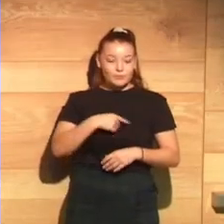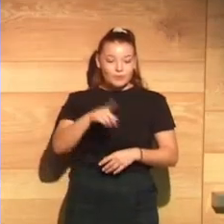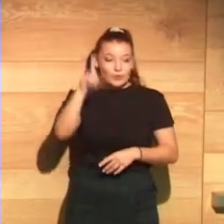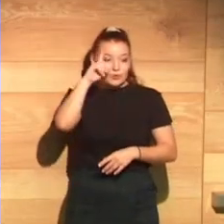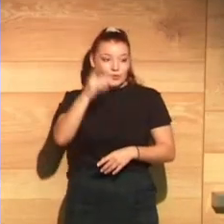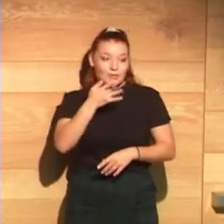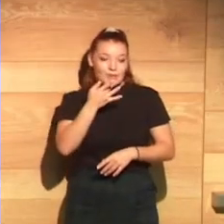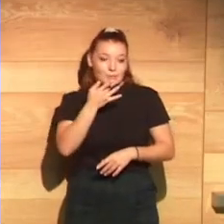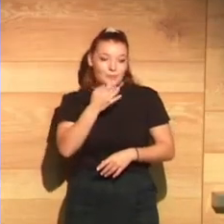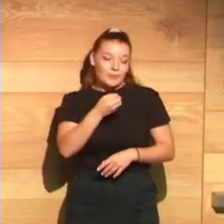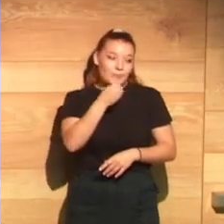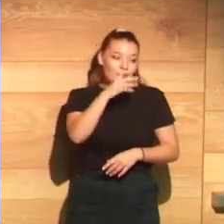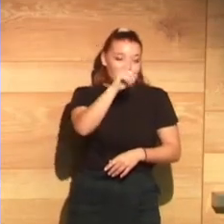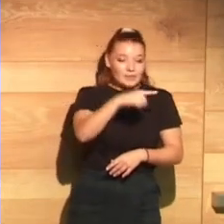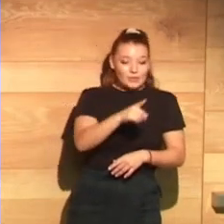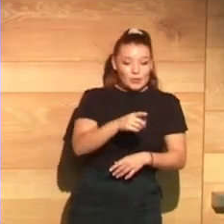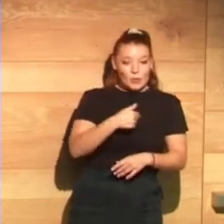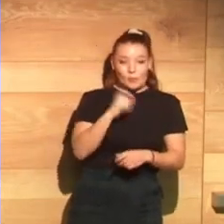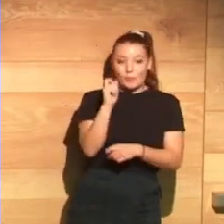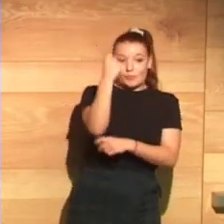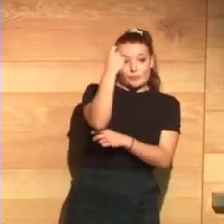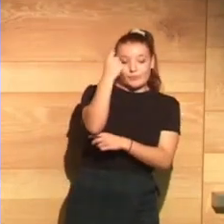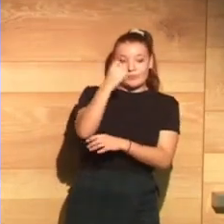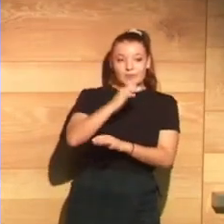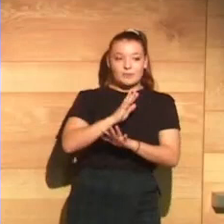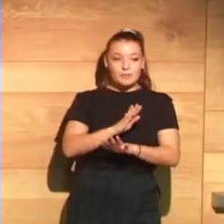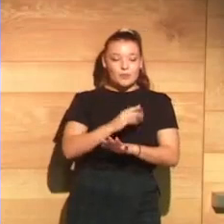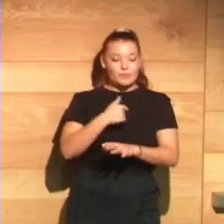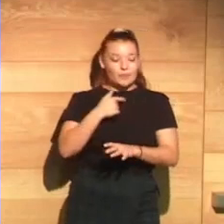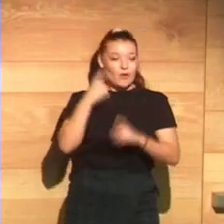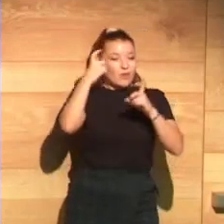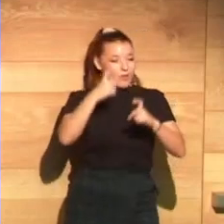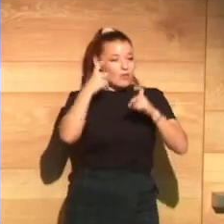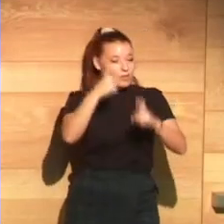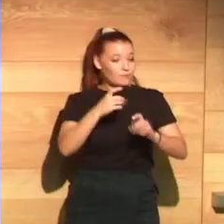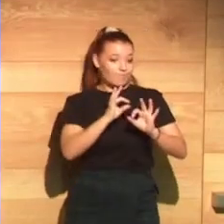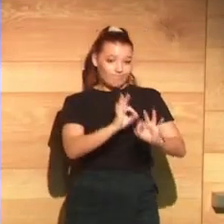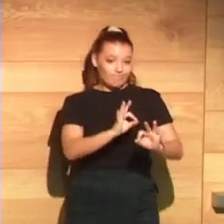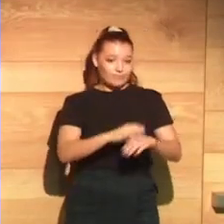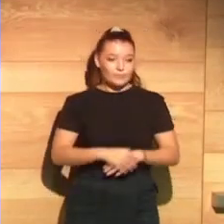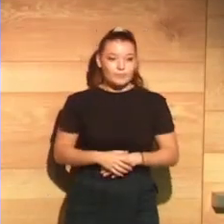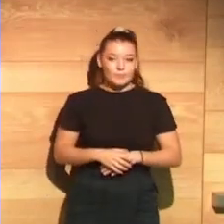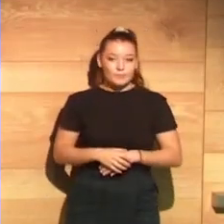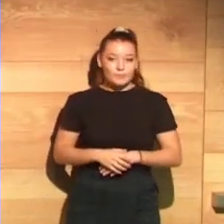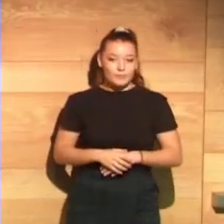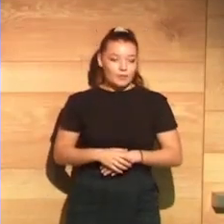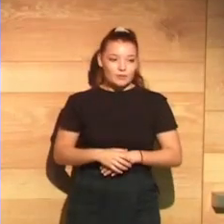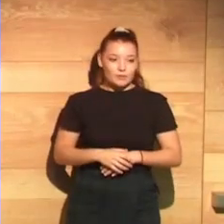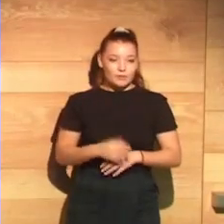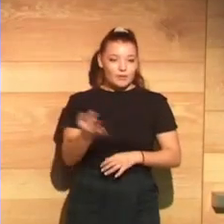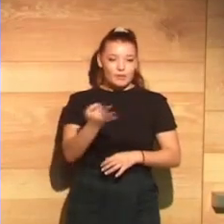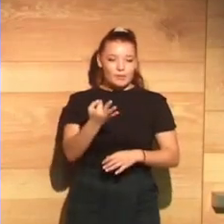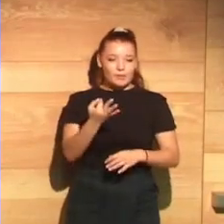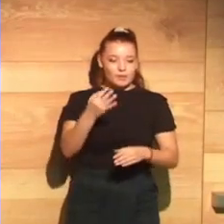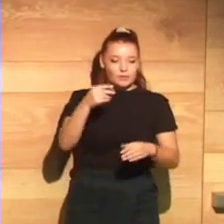Yo no sé si lo consigo, pero mi intencionalidad, desde luego, siempre es que no te quedes con